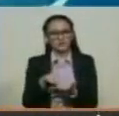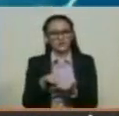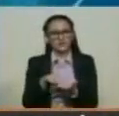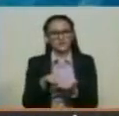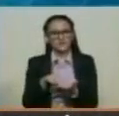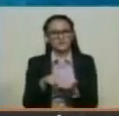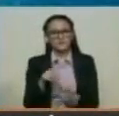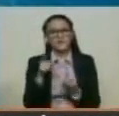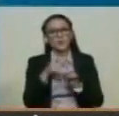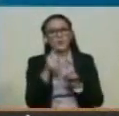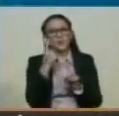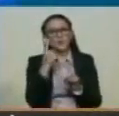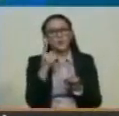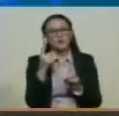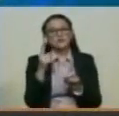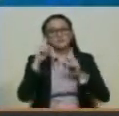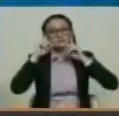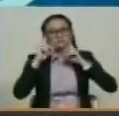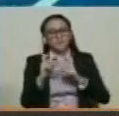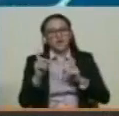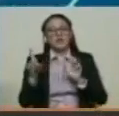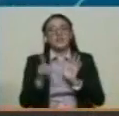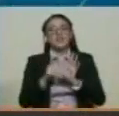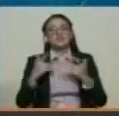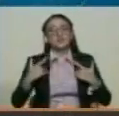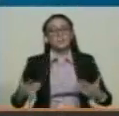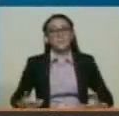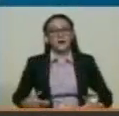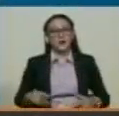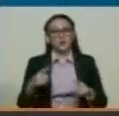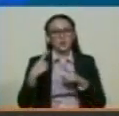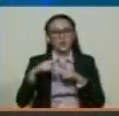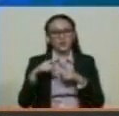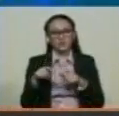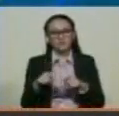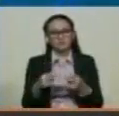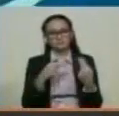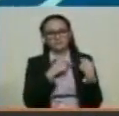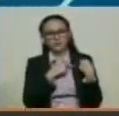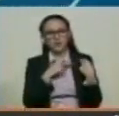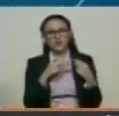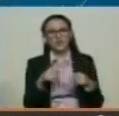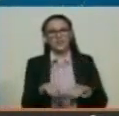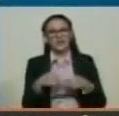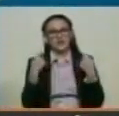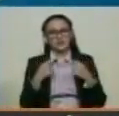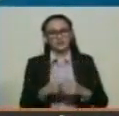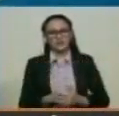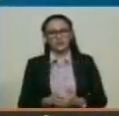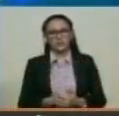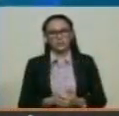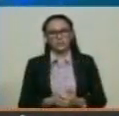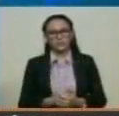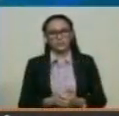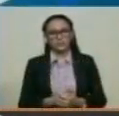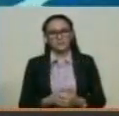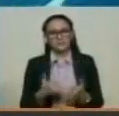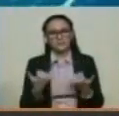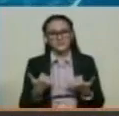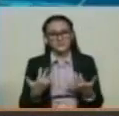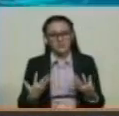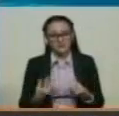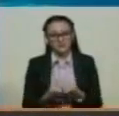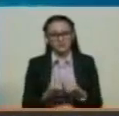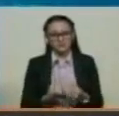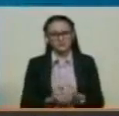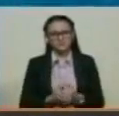derechos humanos y otro con competencia en delitos comunes, quienes se encuentran en este momento acompañados en